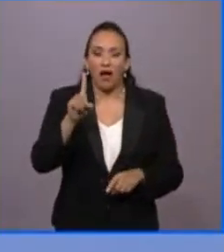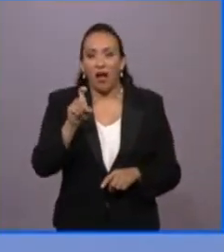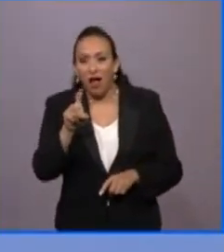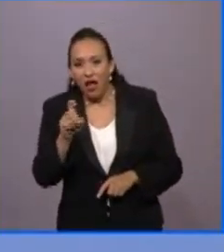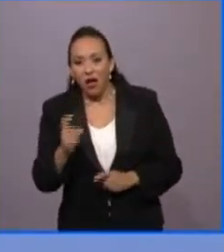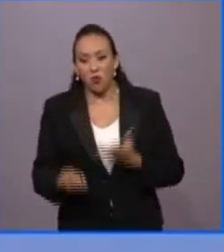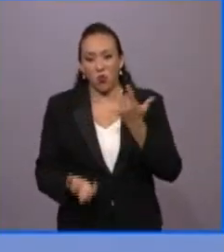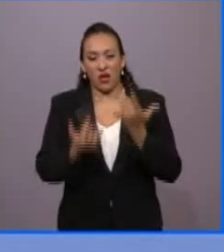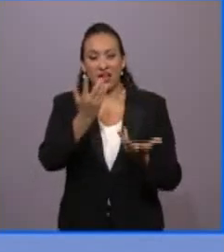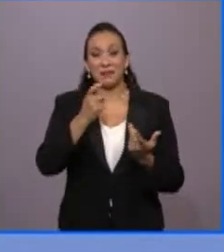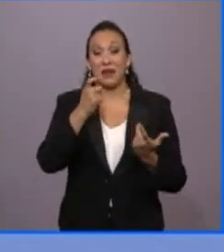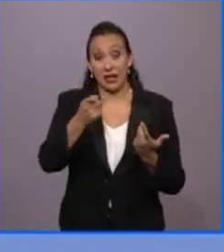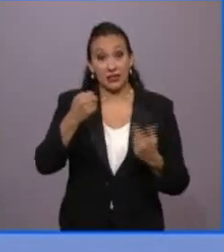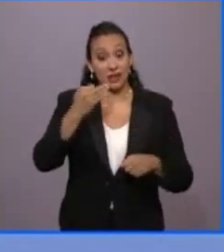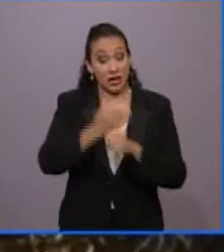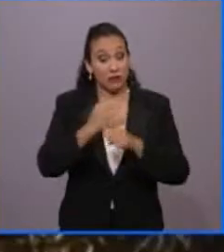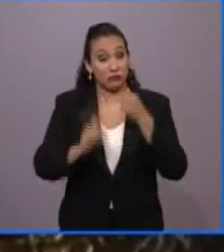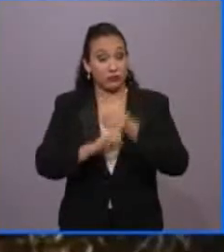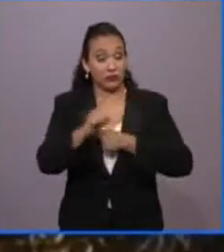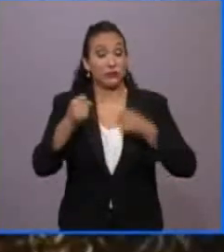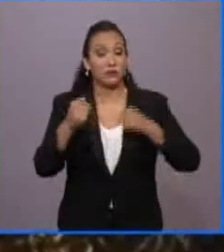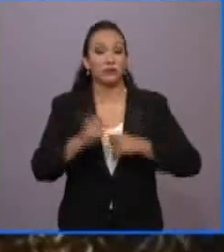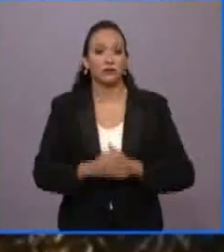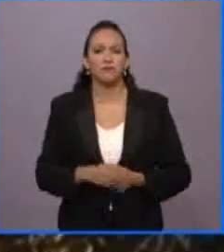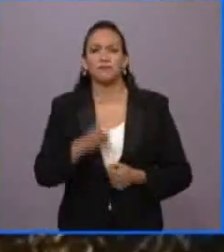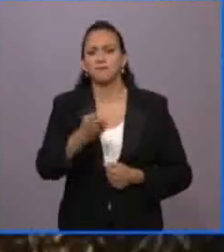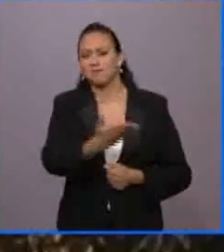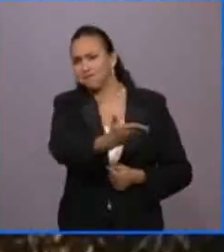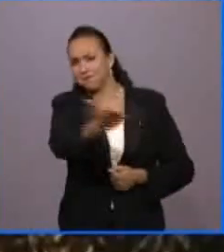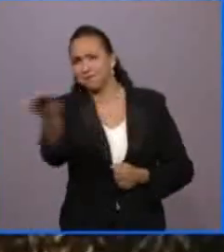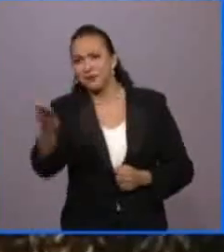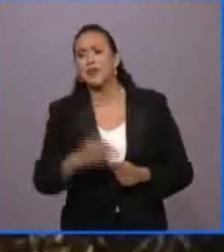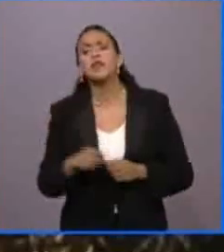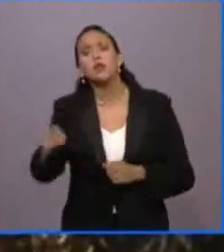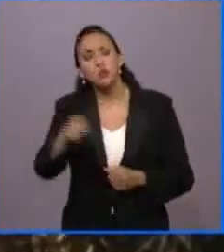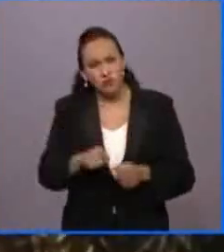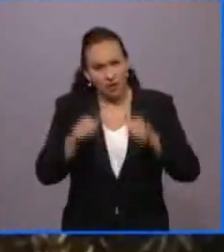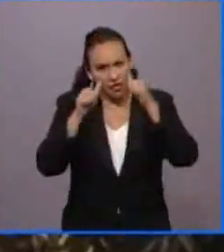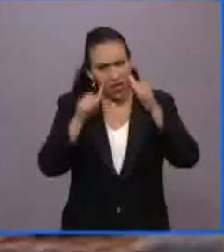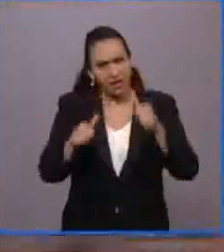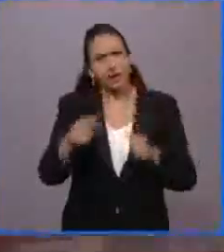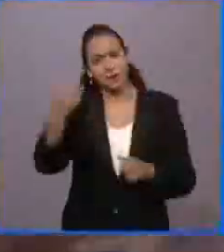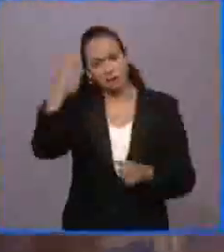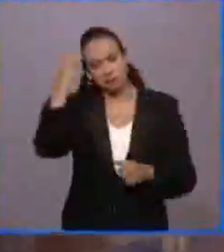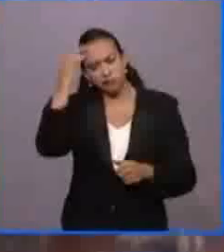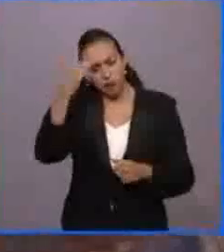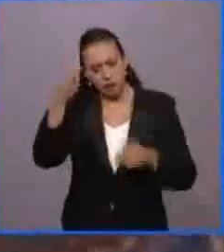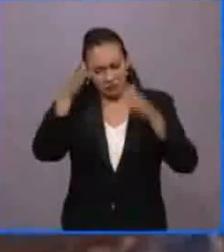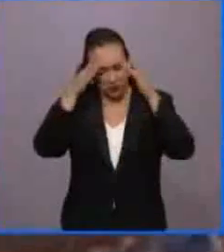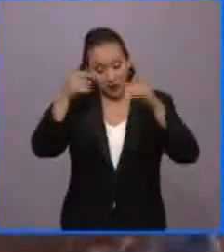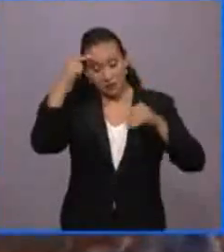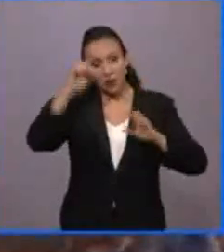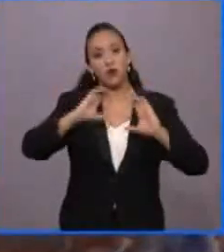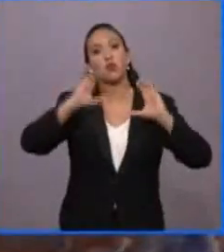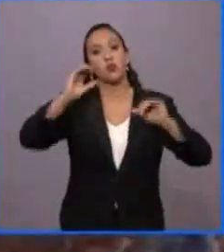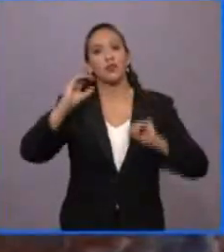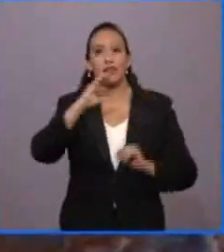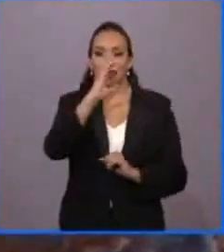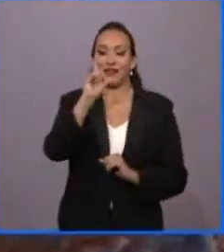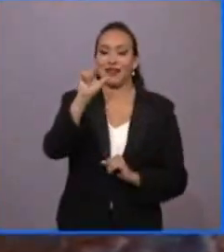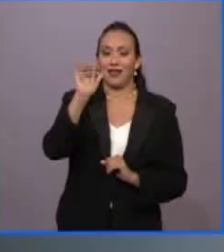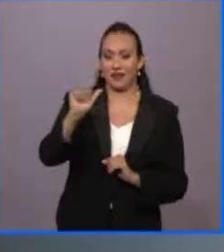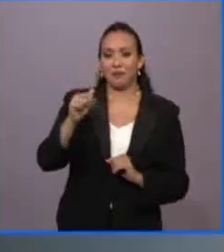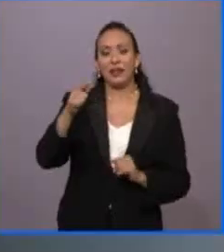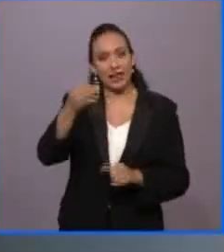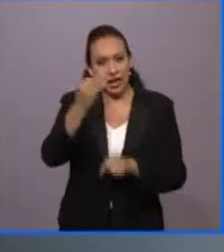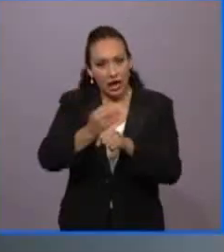de los desafíos que enfrentamos en la actualidad. Llama a unirnos al cambio por un planeta mejor, ya que el futuro está en nuestras manos y es